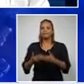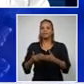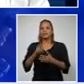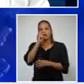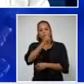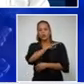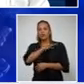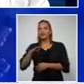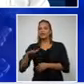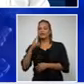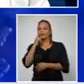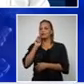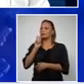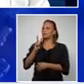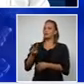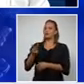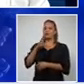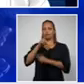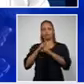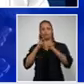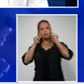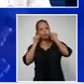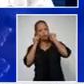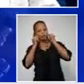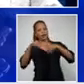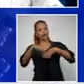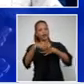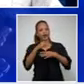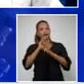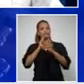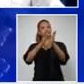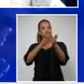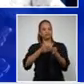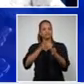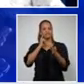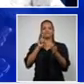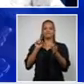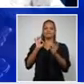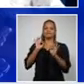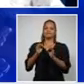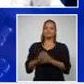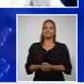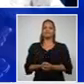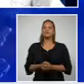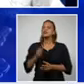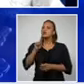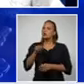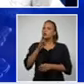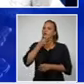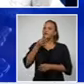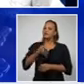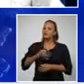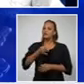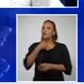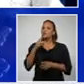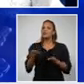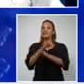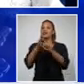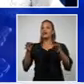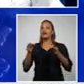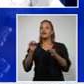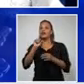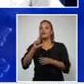admira cuando los ve con su nasobuco en la calle, disciplinados y demás. Hoy tenemos, por cierto, hablando de nuestros niños, un regalo de la Colmenita, como ya